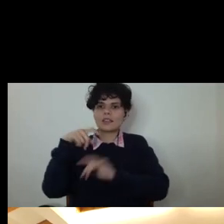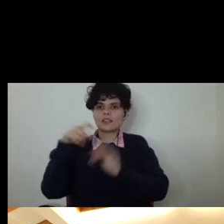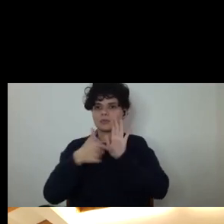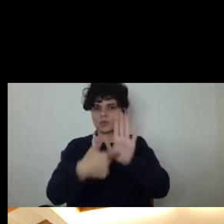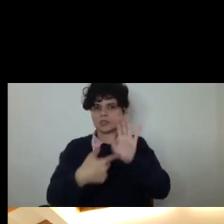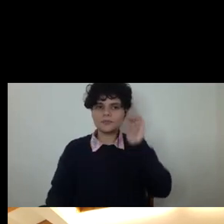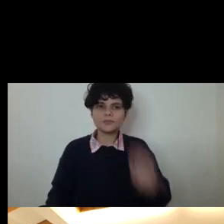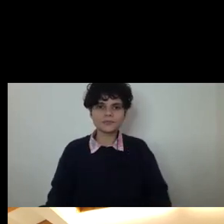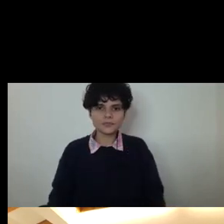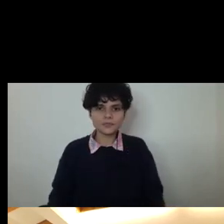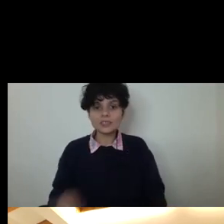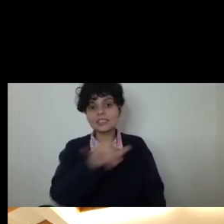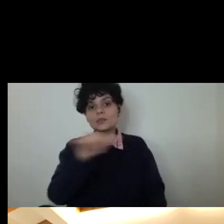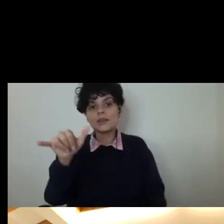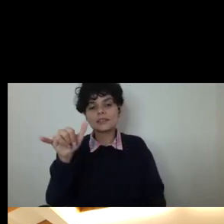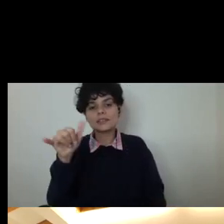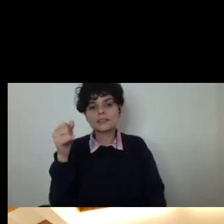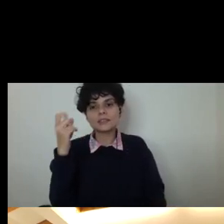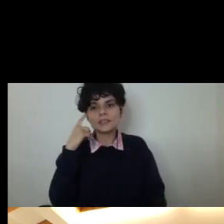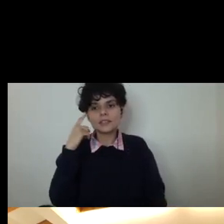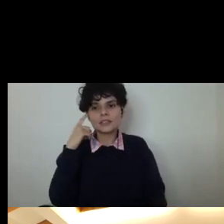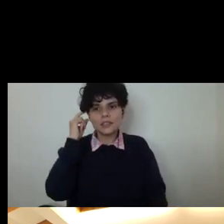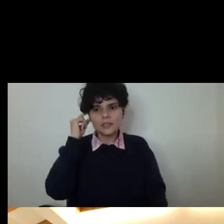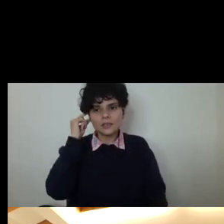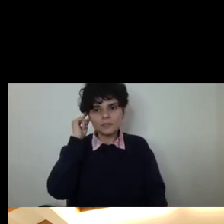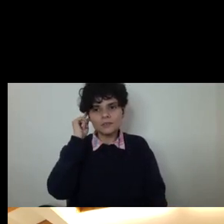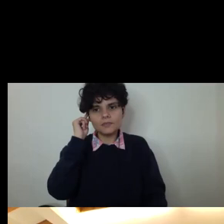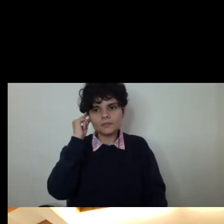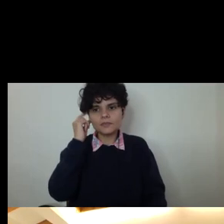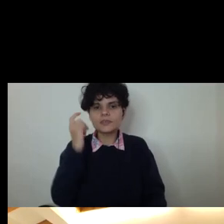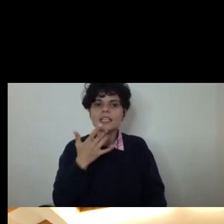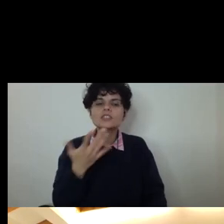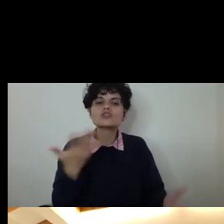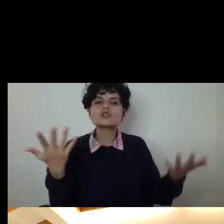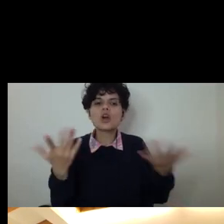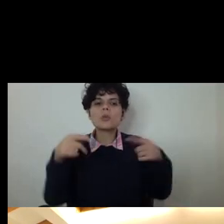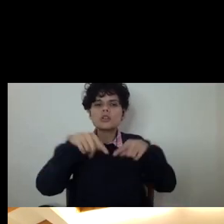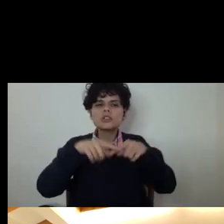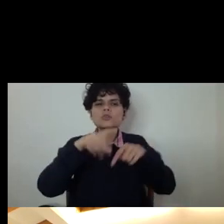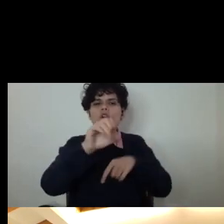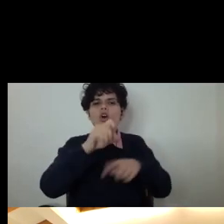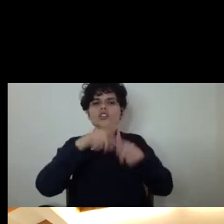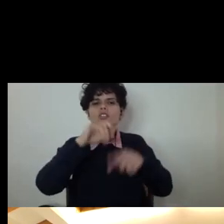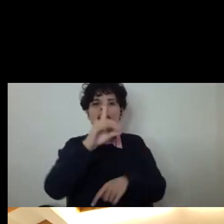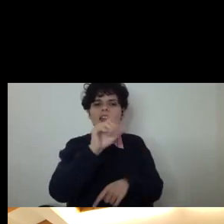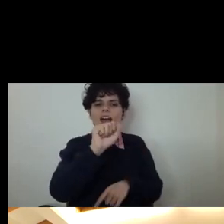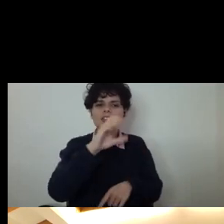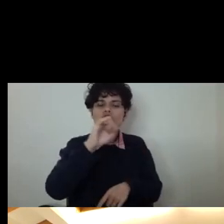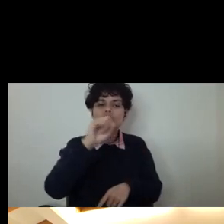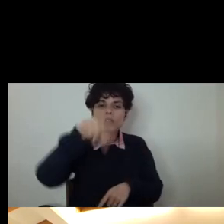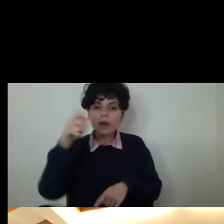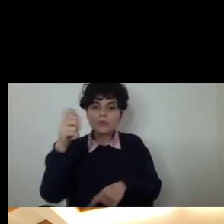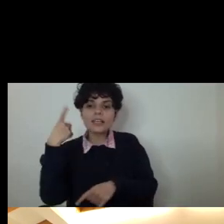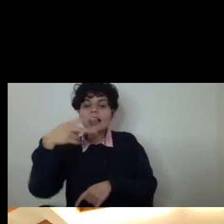Y luego empezamos a estudiar el efecto del estado de oxidación. Para eso agregamos peróxido de hidrógeno, y aquí hay 2 sistemas: